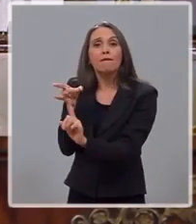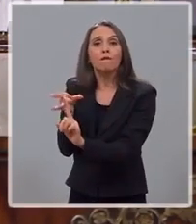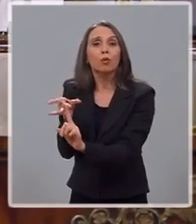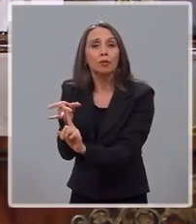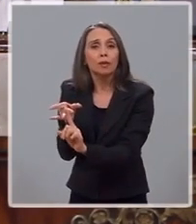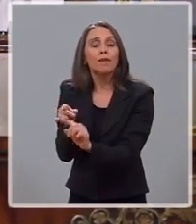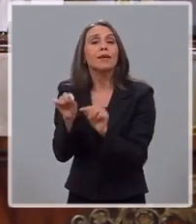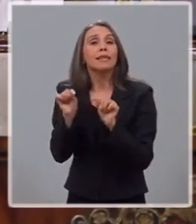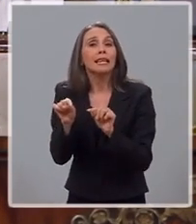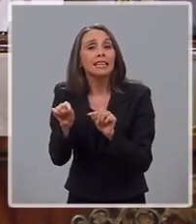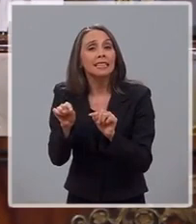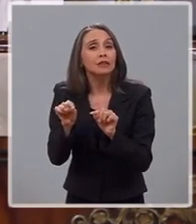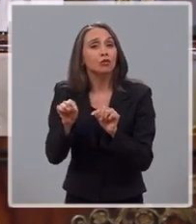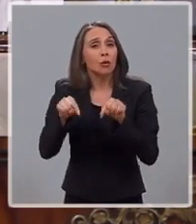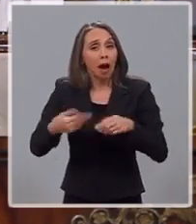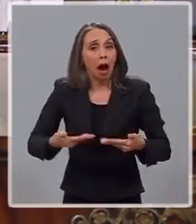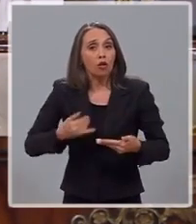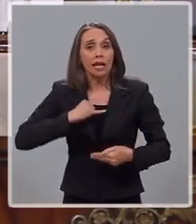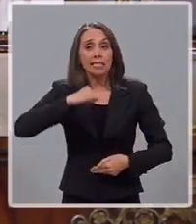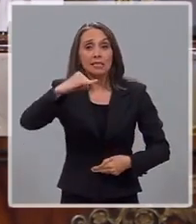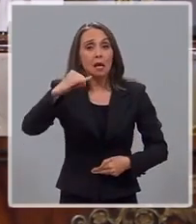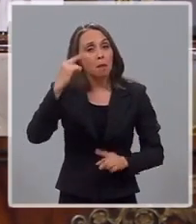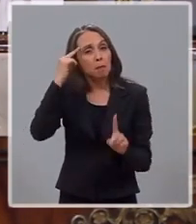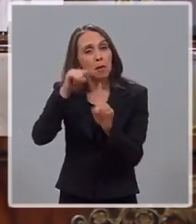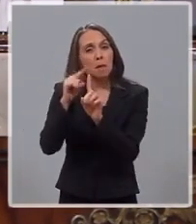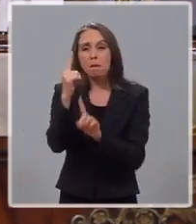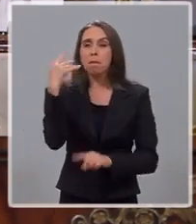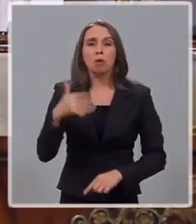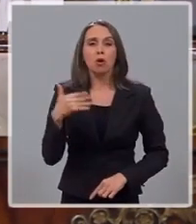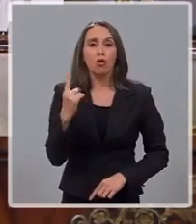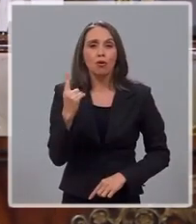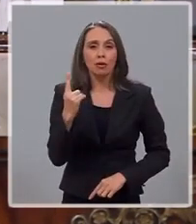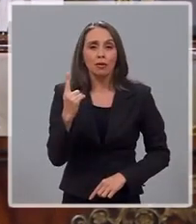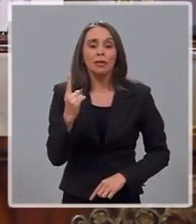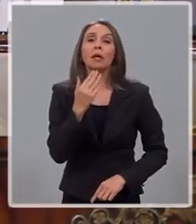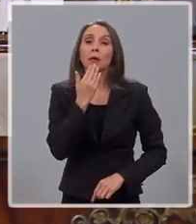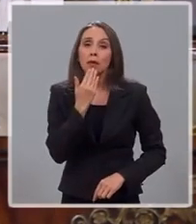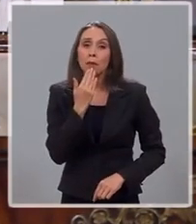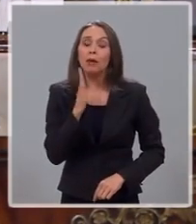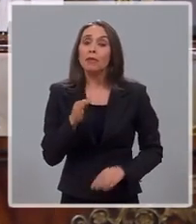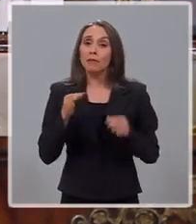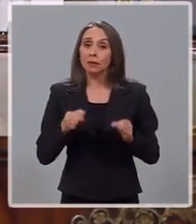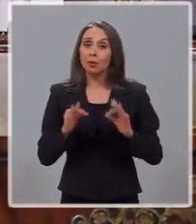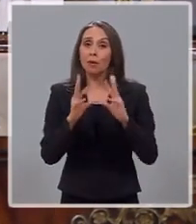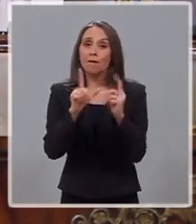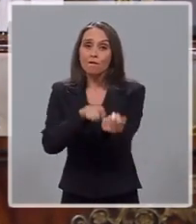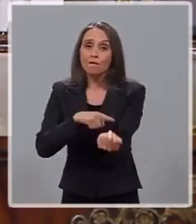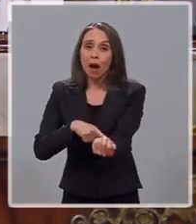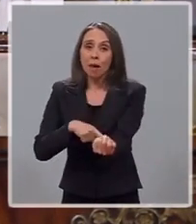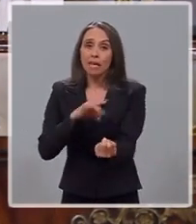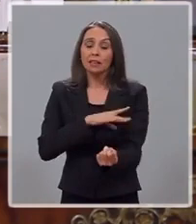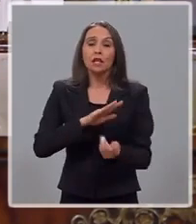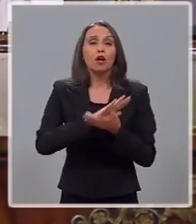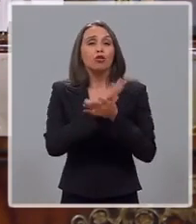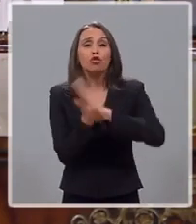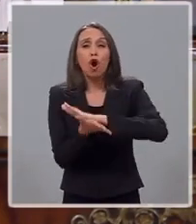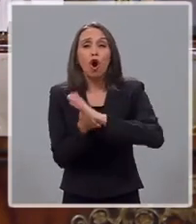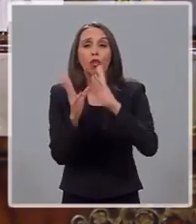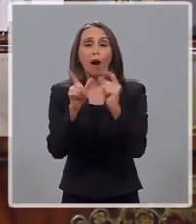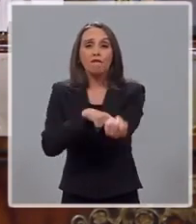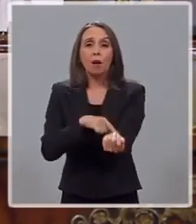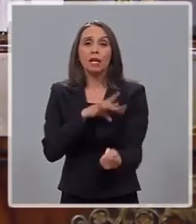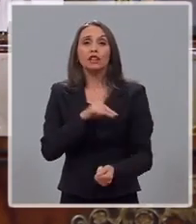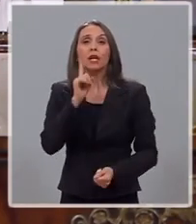esa es y será siempre nuestra primera prioridad pero también debemos asegurar que las familias chilenas todas las herramientas chilenas